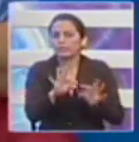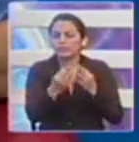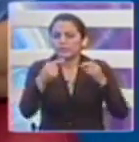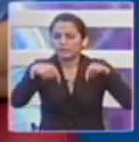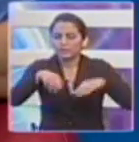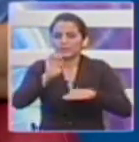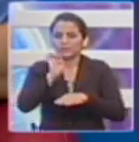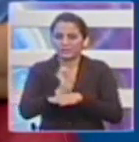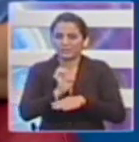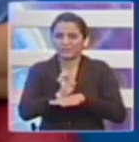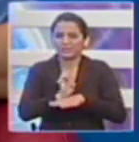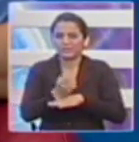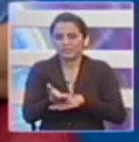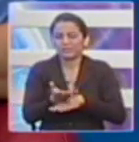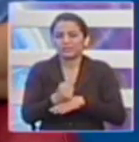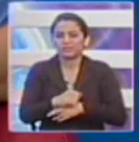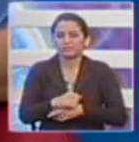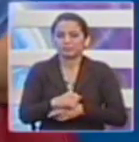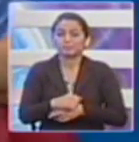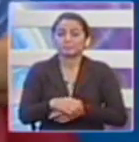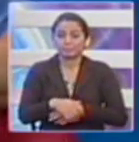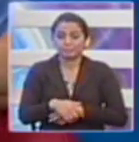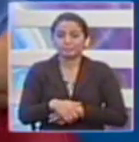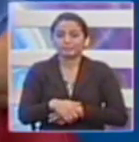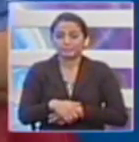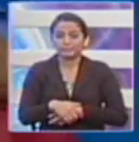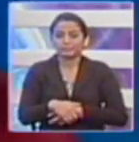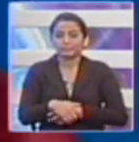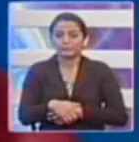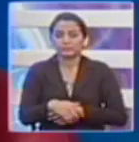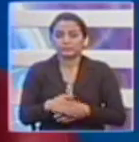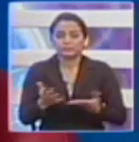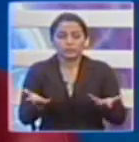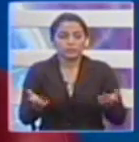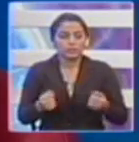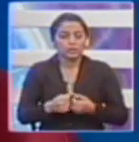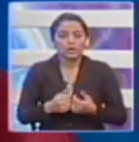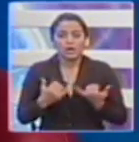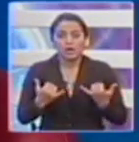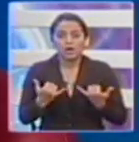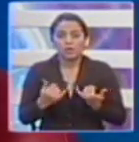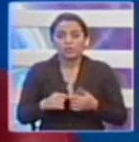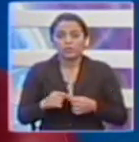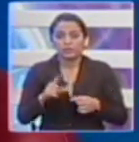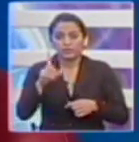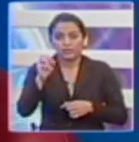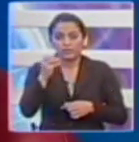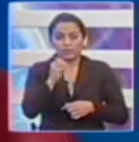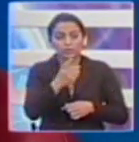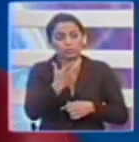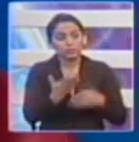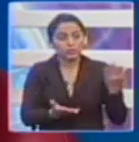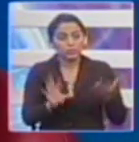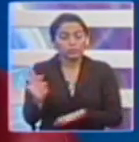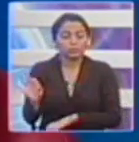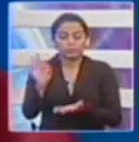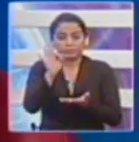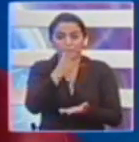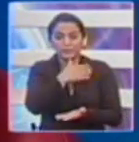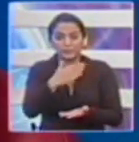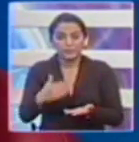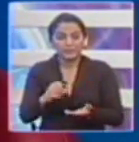yo estoy trabajando por CREO en Europa. Conozco las oportunidades que va a haber para los migrantes cuando Guillermo Lasso sea presidente, donde llegará un